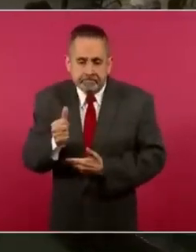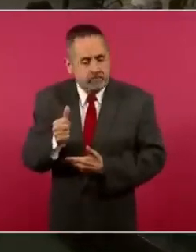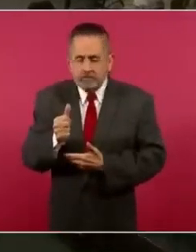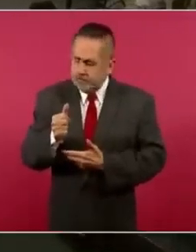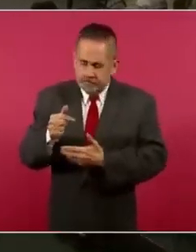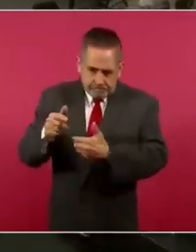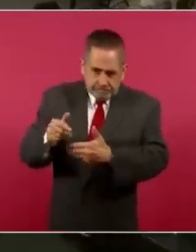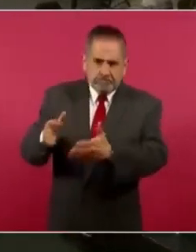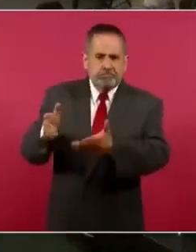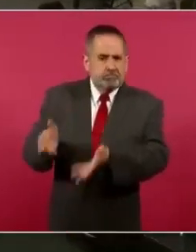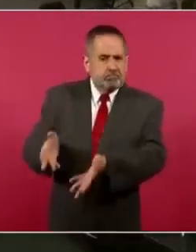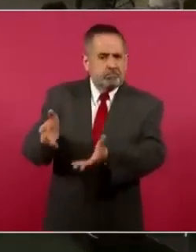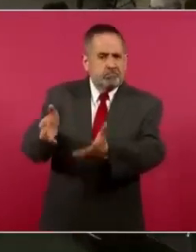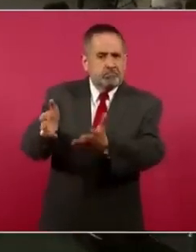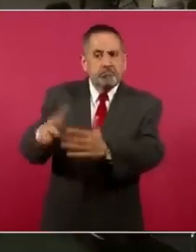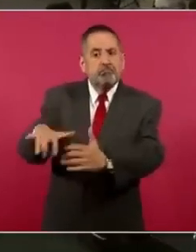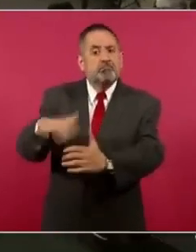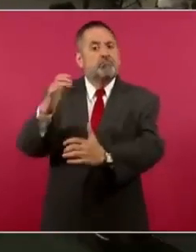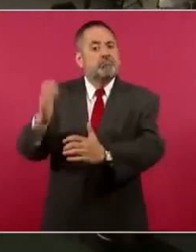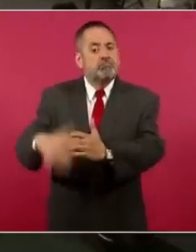concluido